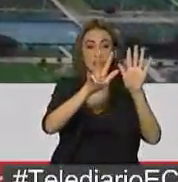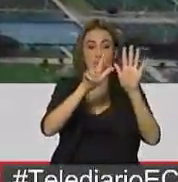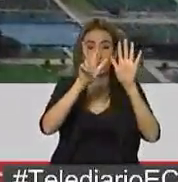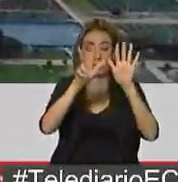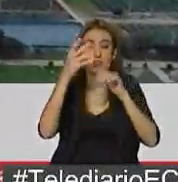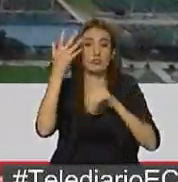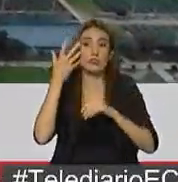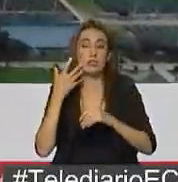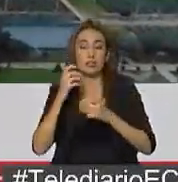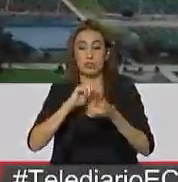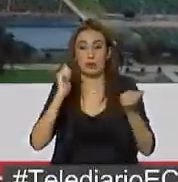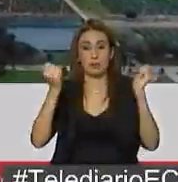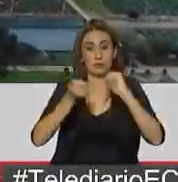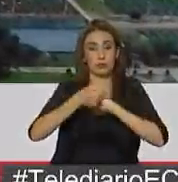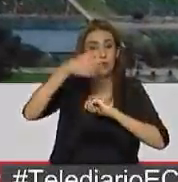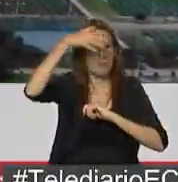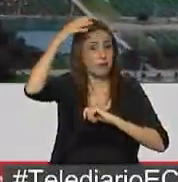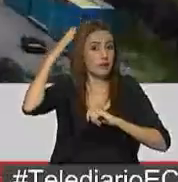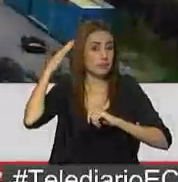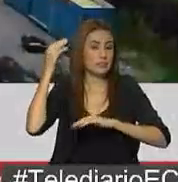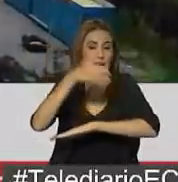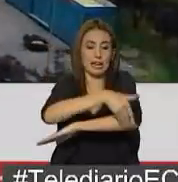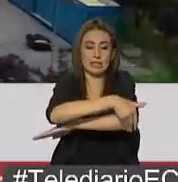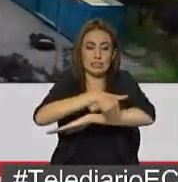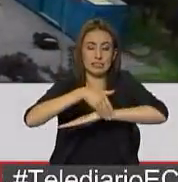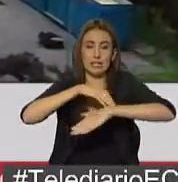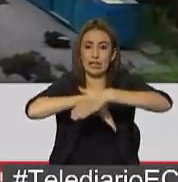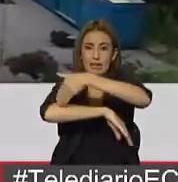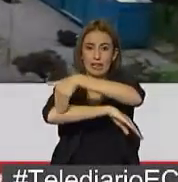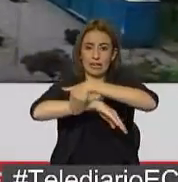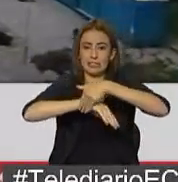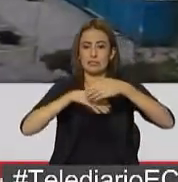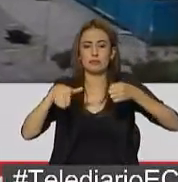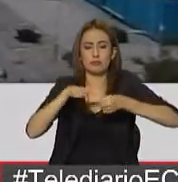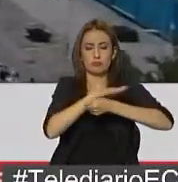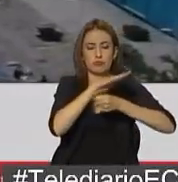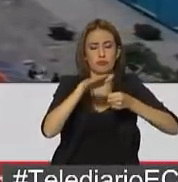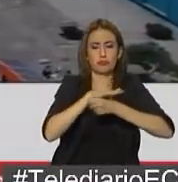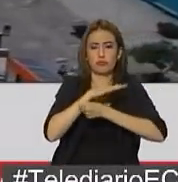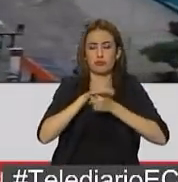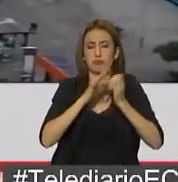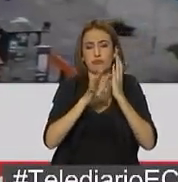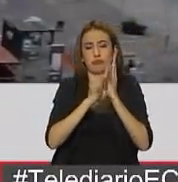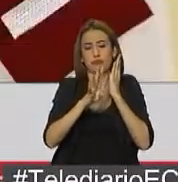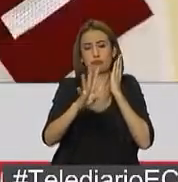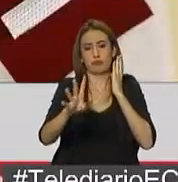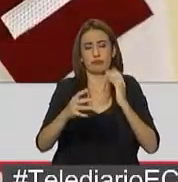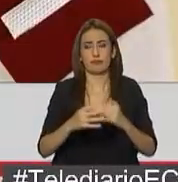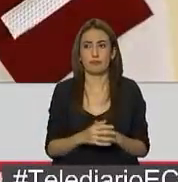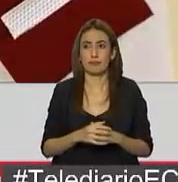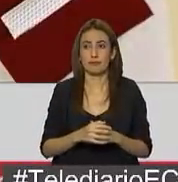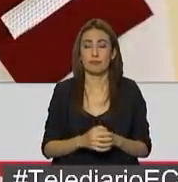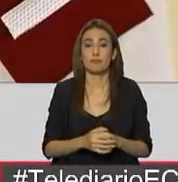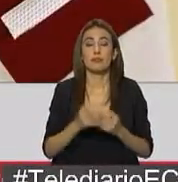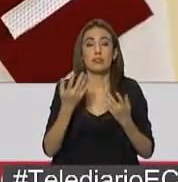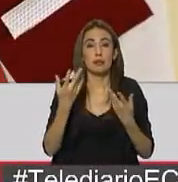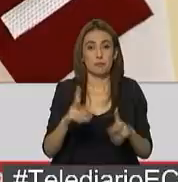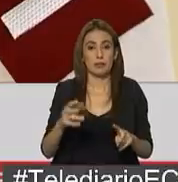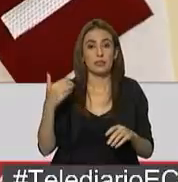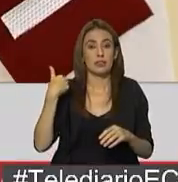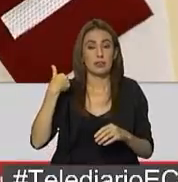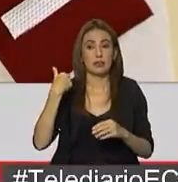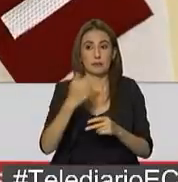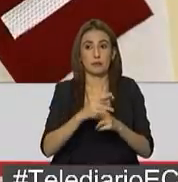rojo a amarillo en el semáforo epidemiológico, las aglomeraciones en la capital son reiterativas. Tenemos que prever también que